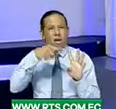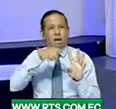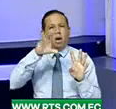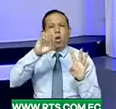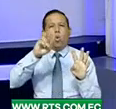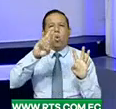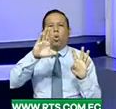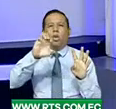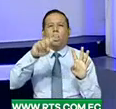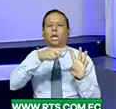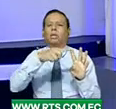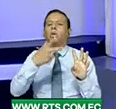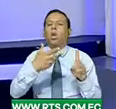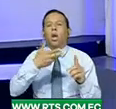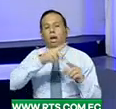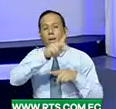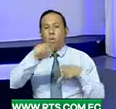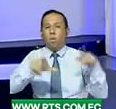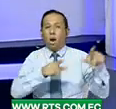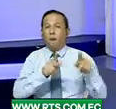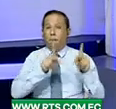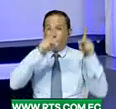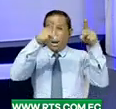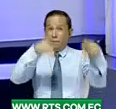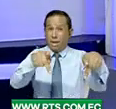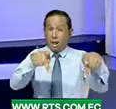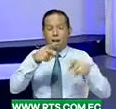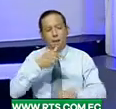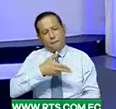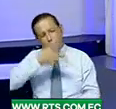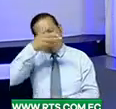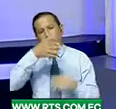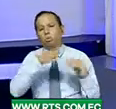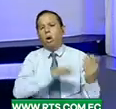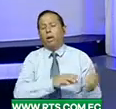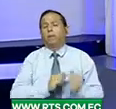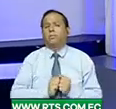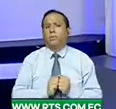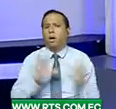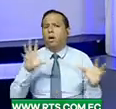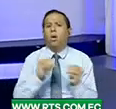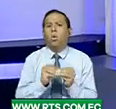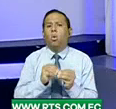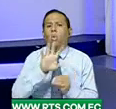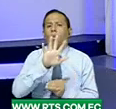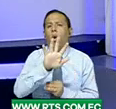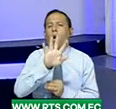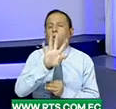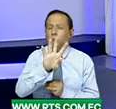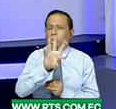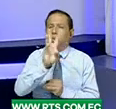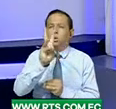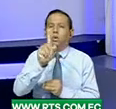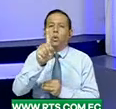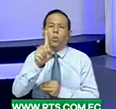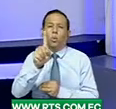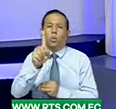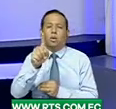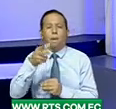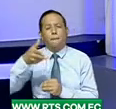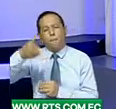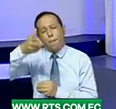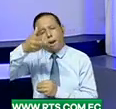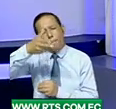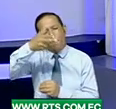acribillado en la vía perimetral. Hasta la fecha se han cometido 461 crímenes frente a los